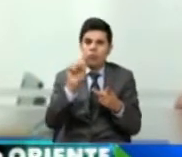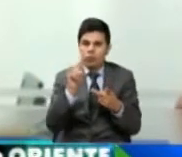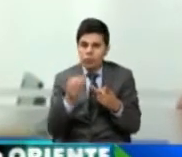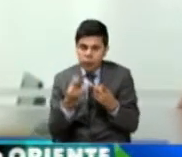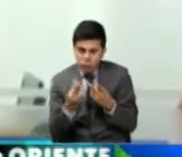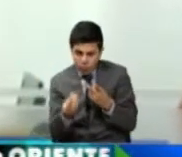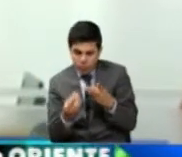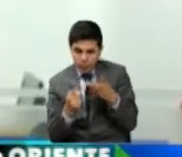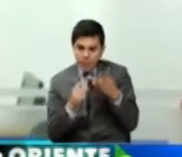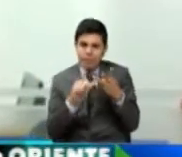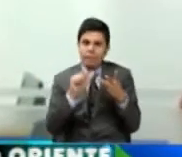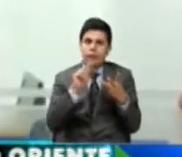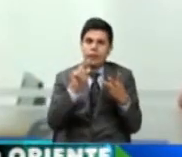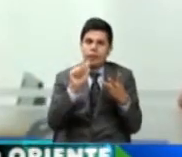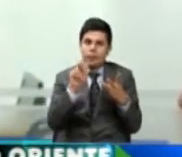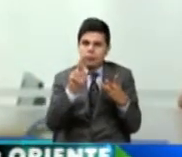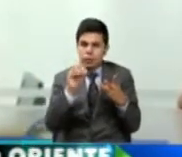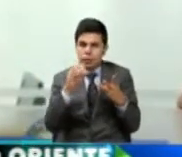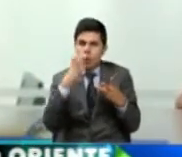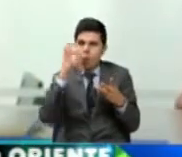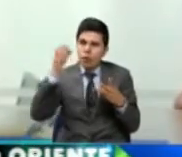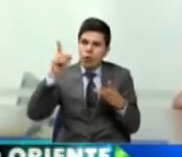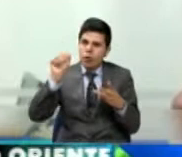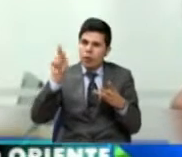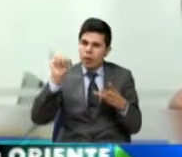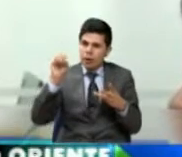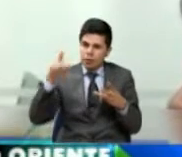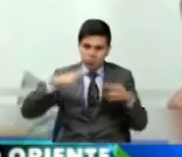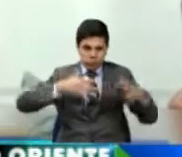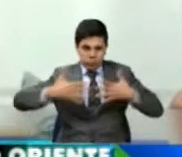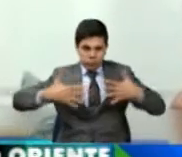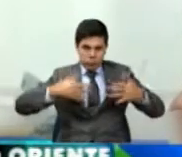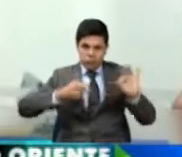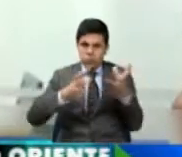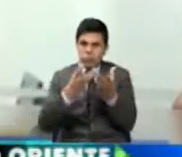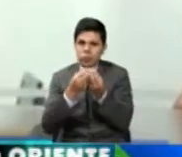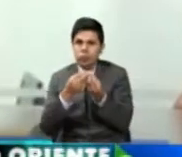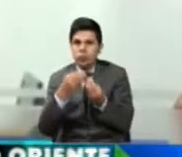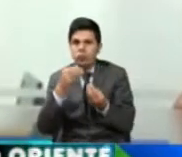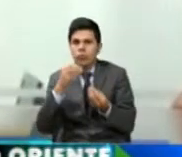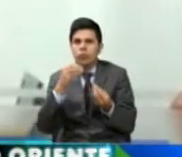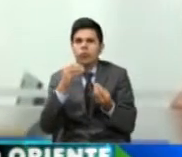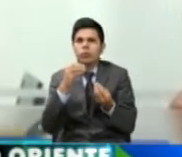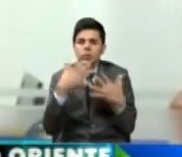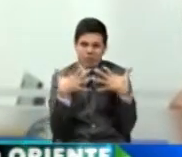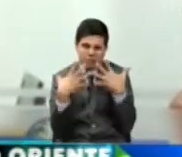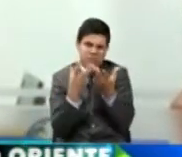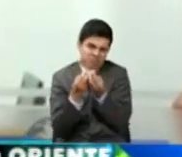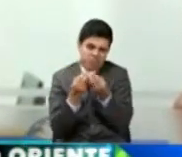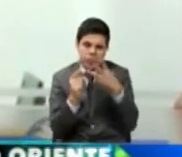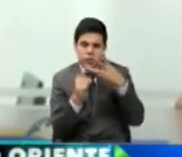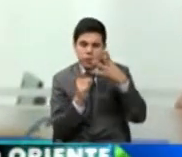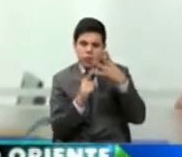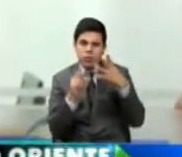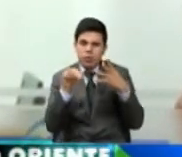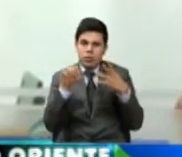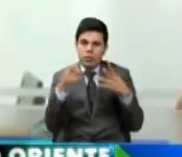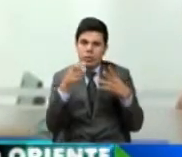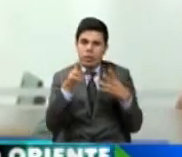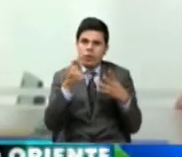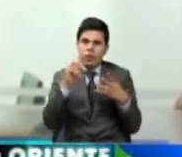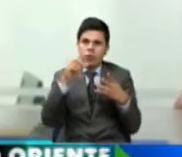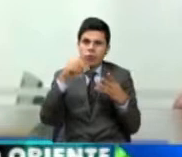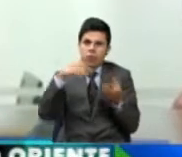La Resurrección de Lázaro, de un dramaturgo que se llama Darío Fo, por medio del grupo Acuerdo Teatral, viene El Negro Quiere Bailar,